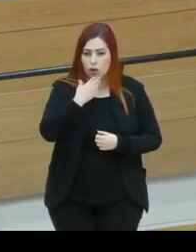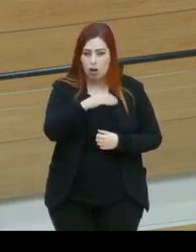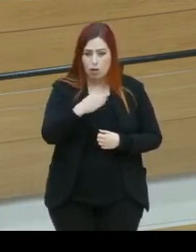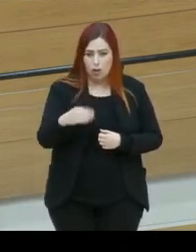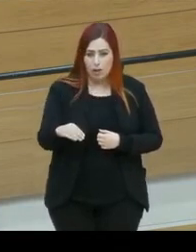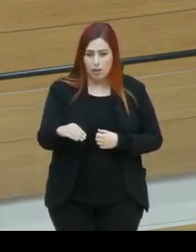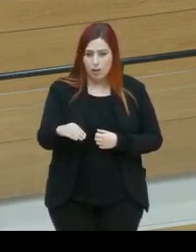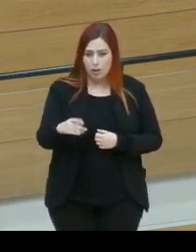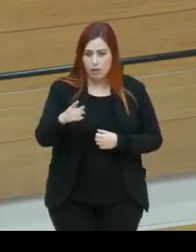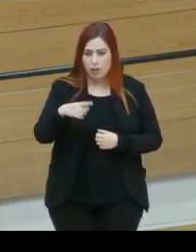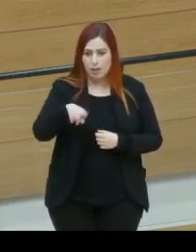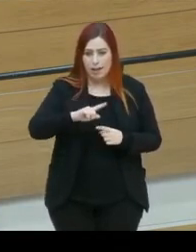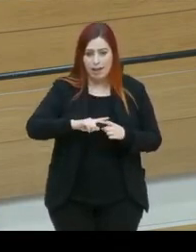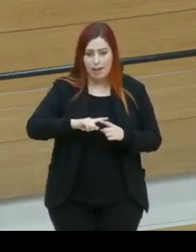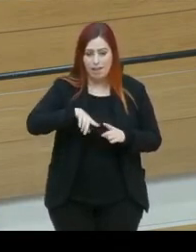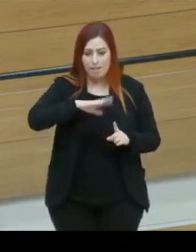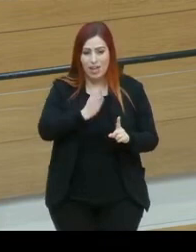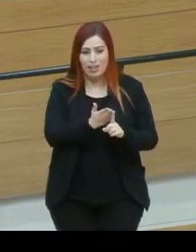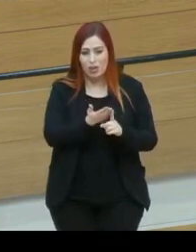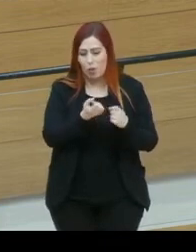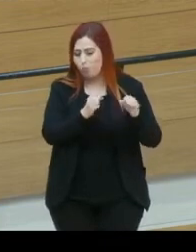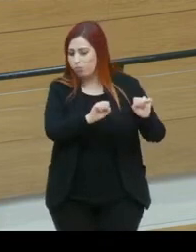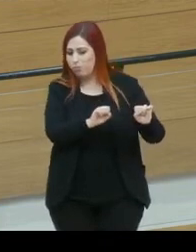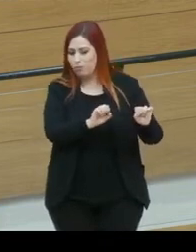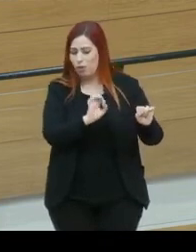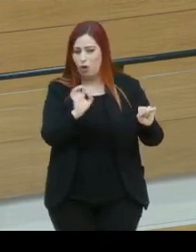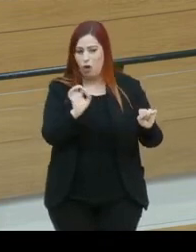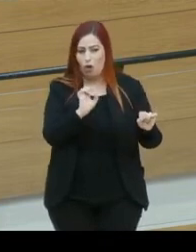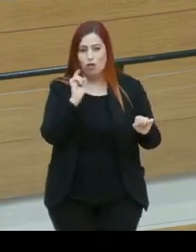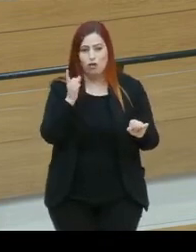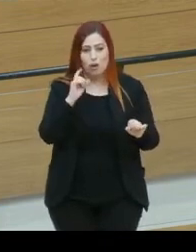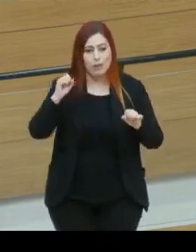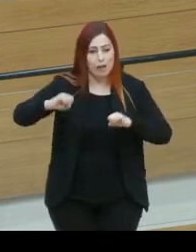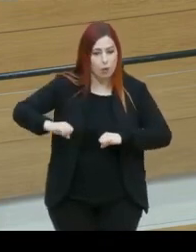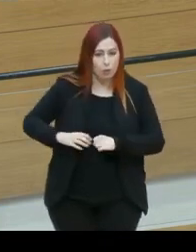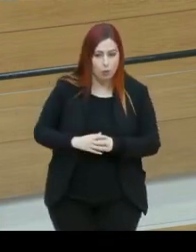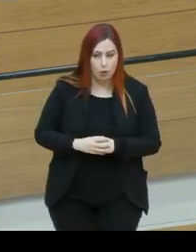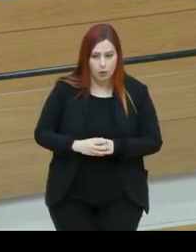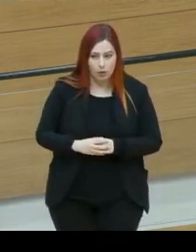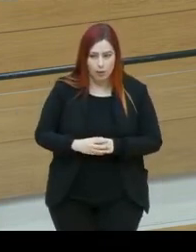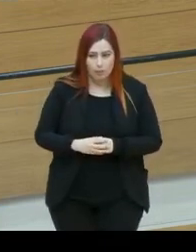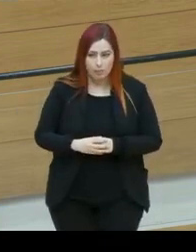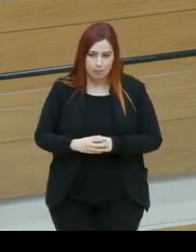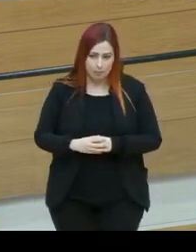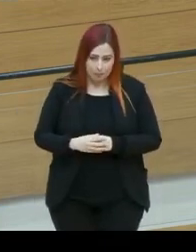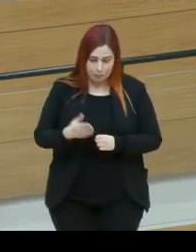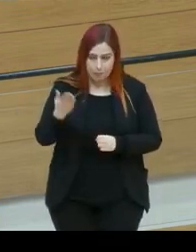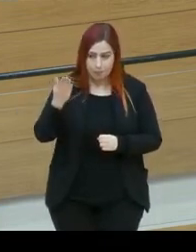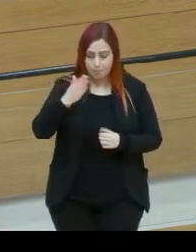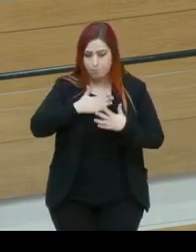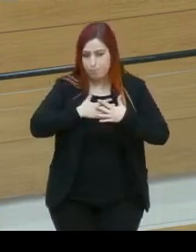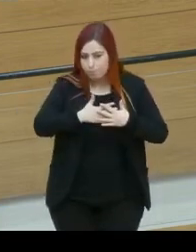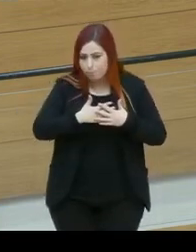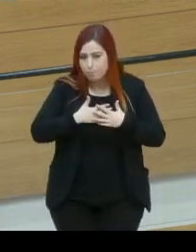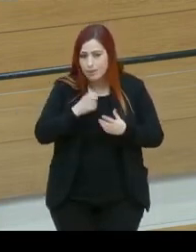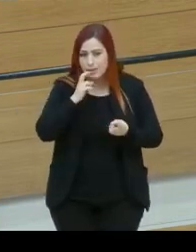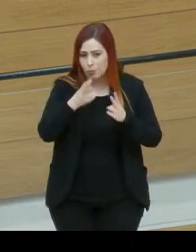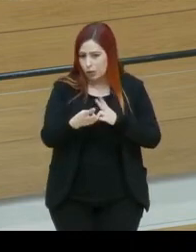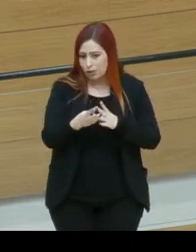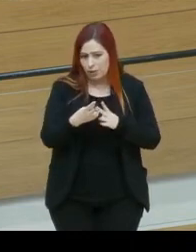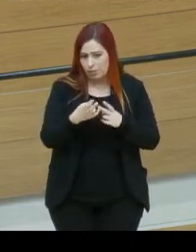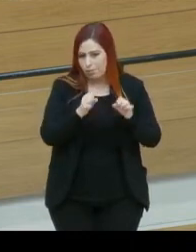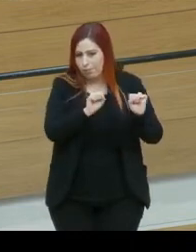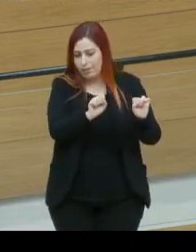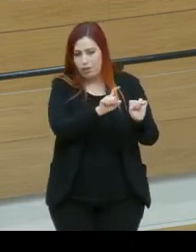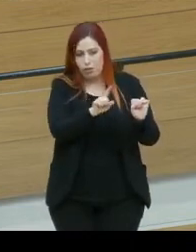sois inmunes a los efectos del alcohol o esto solo pasa en las personas adultas? Bueno, pues sintiéndolo mucho, la respuesta es que no.